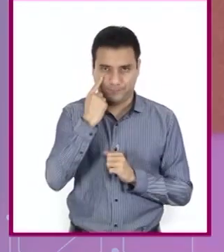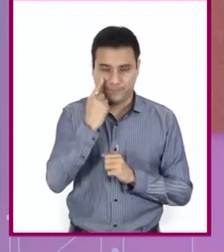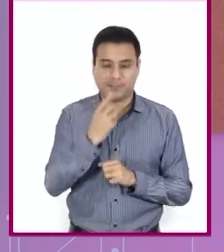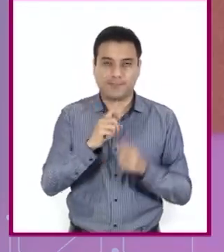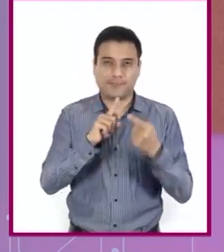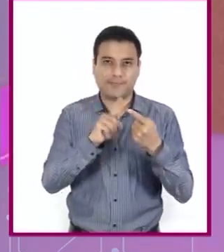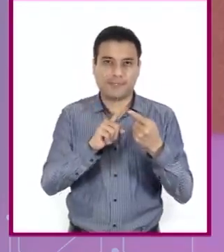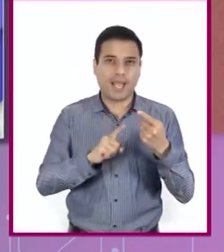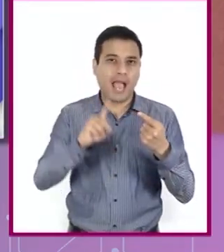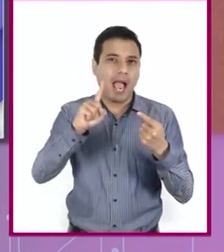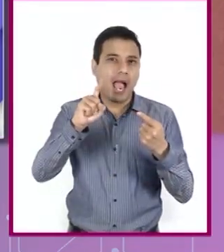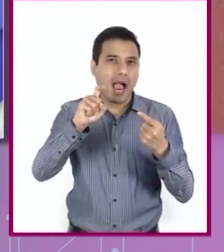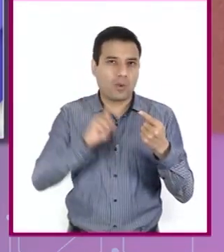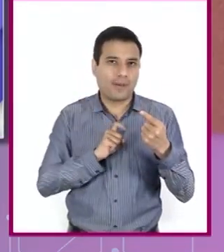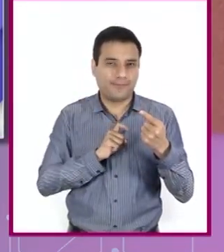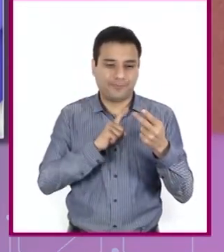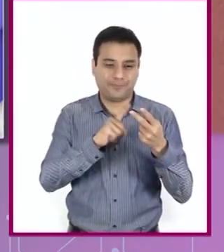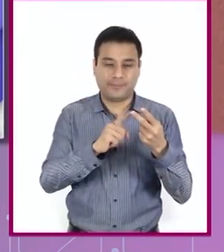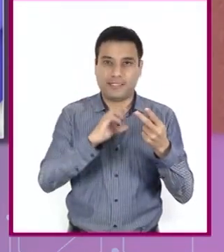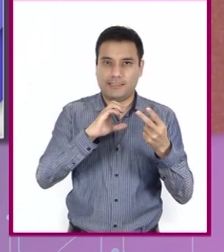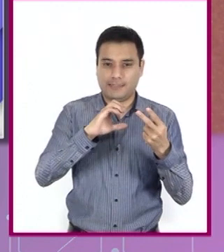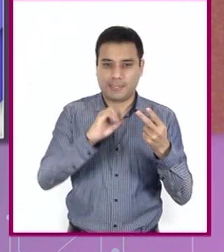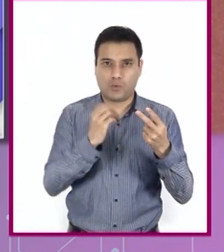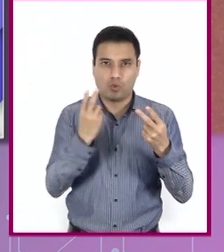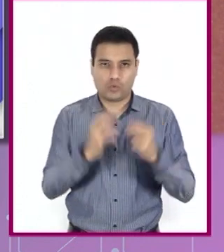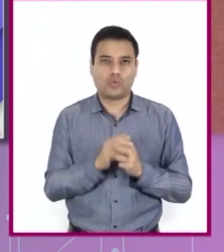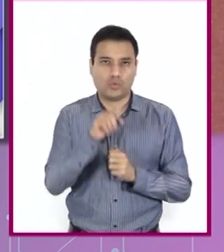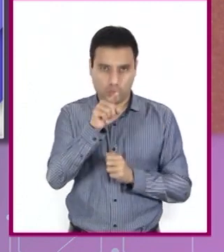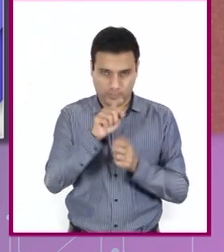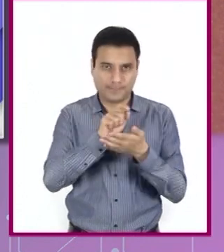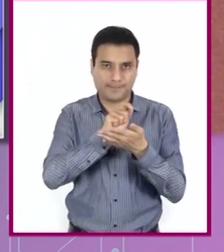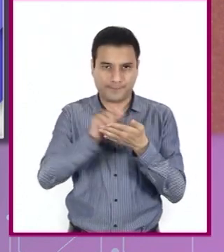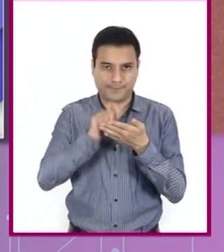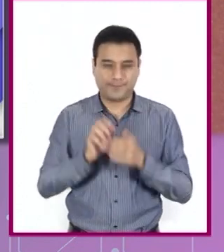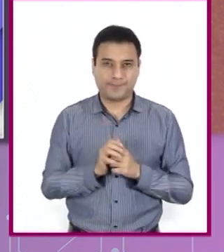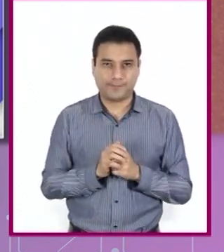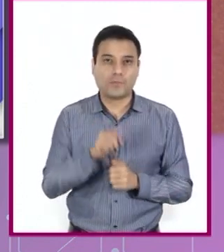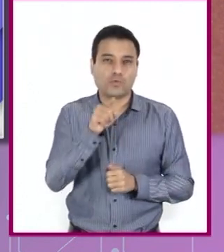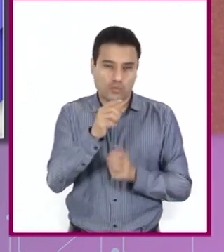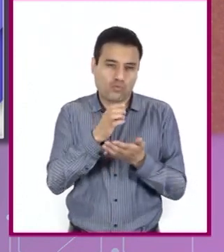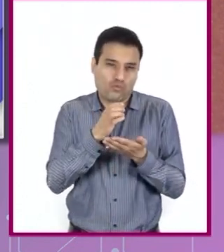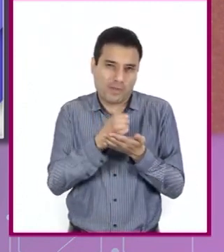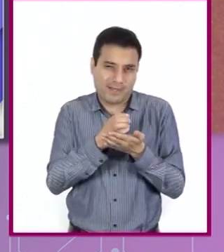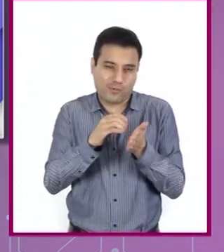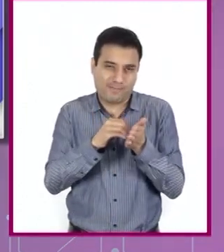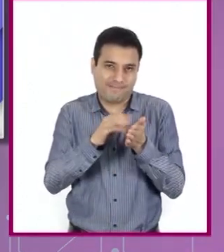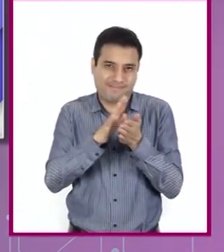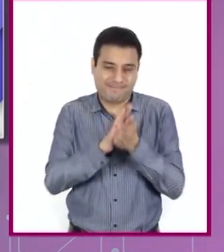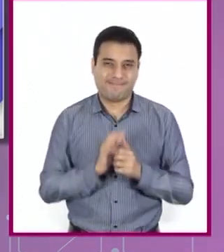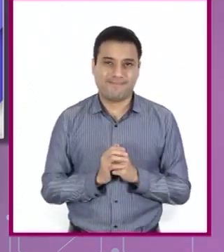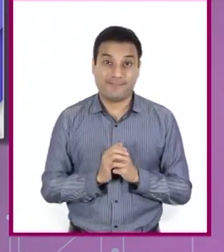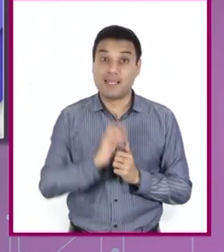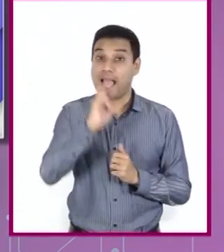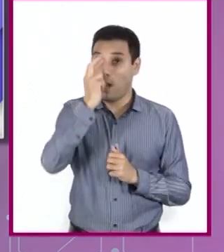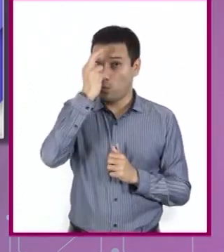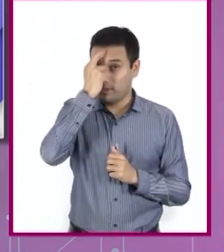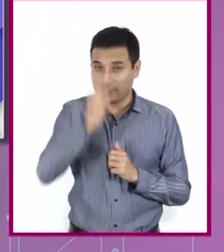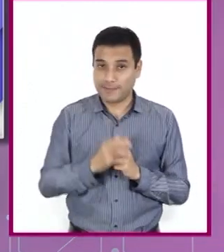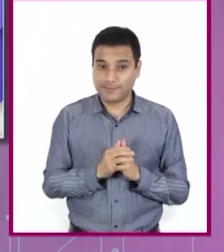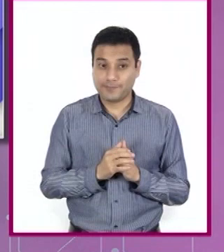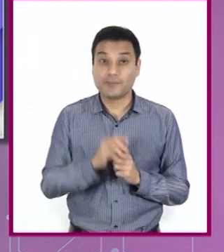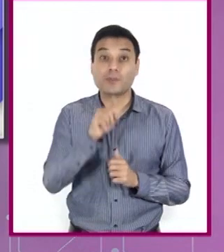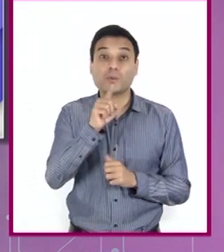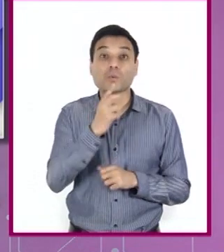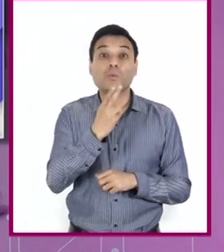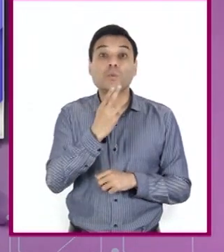y el dióxido de carbono. Realícenlo en su libreta de la asignatura, ya que es su bitácora científica. Recuerden su fórmula